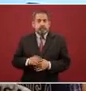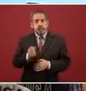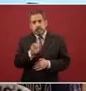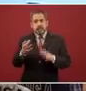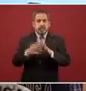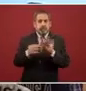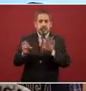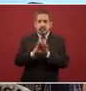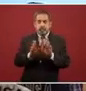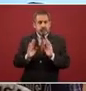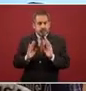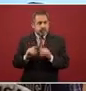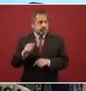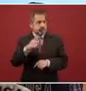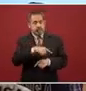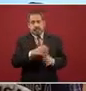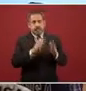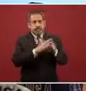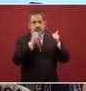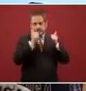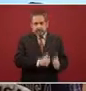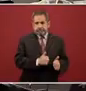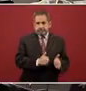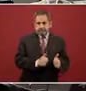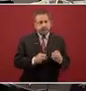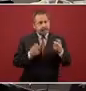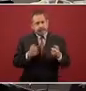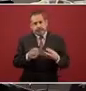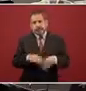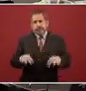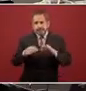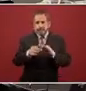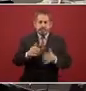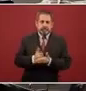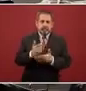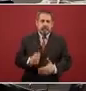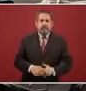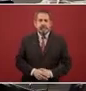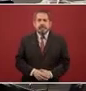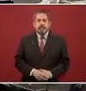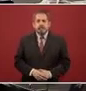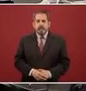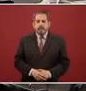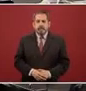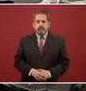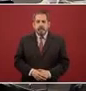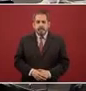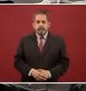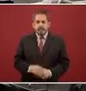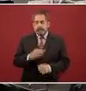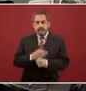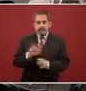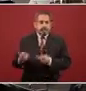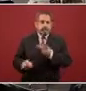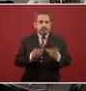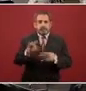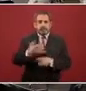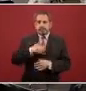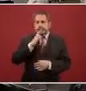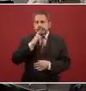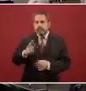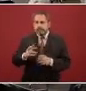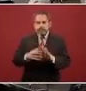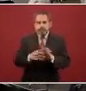demás, que se queden en casa. Nos van a ayudar a todos, se van a ayudar a sí mismas. Vamos a abrir a preguntas y respuestas